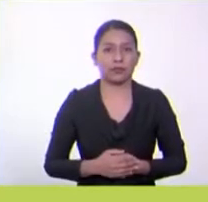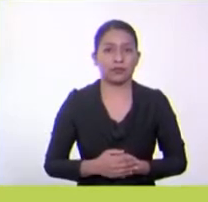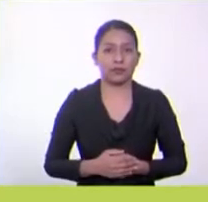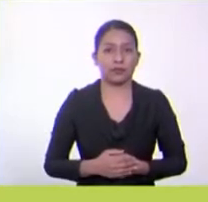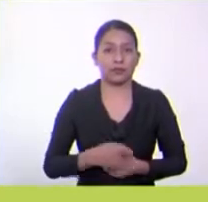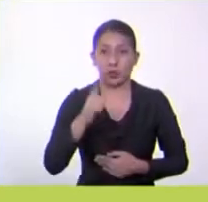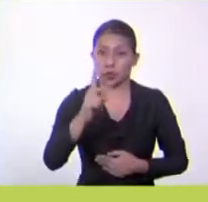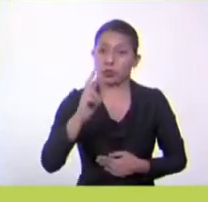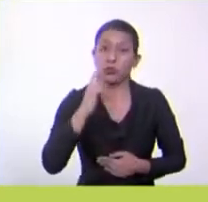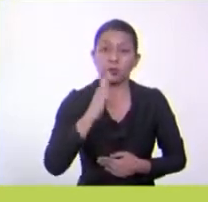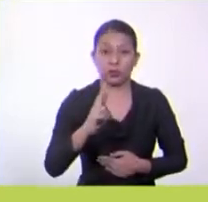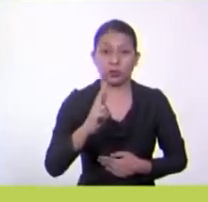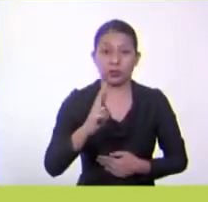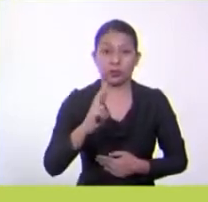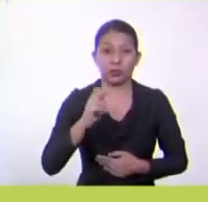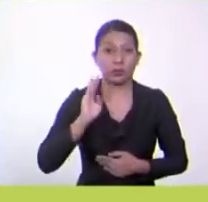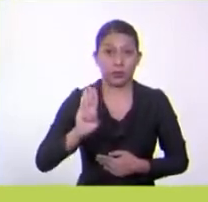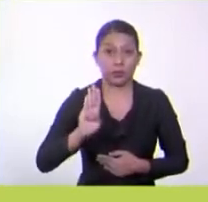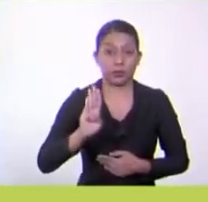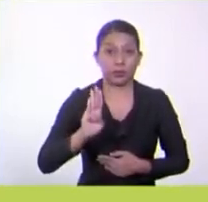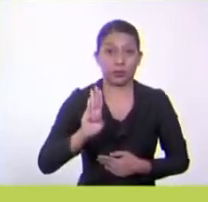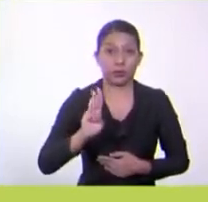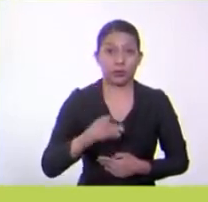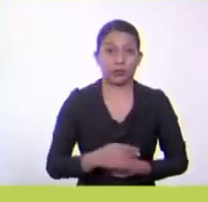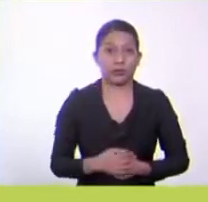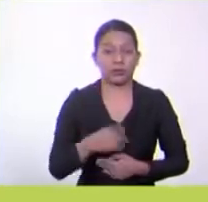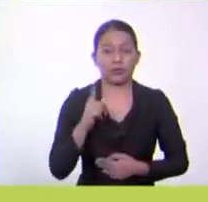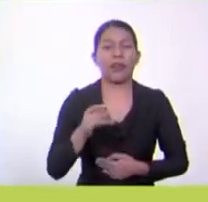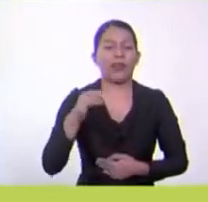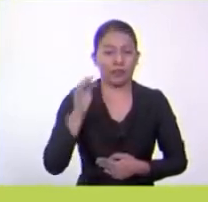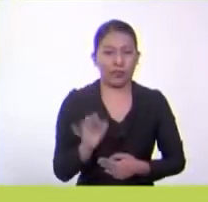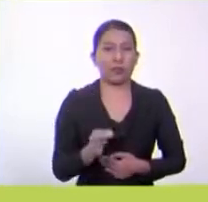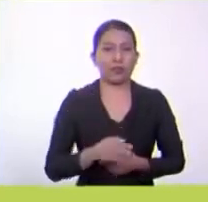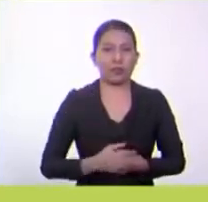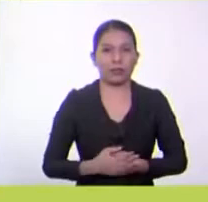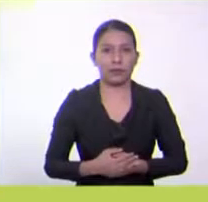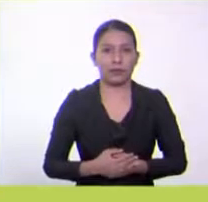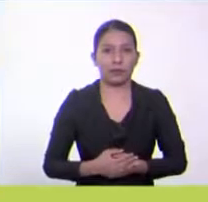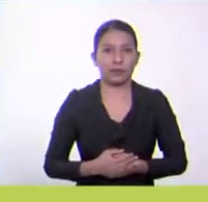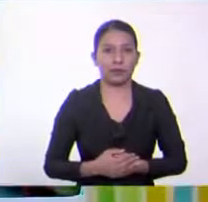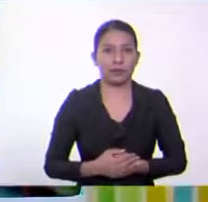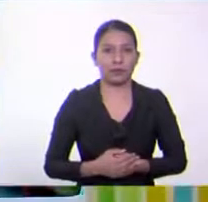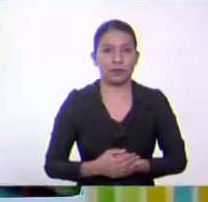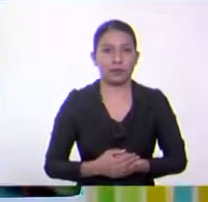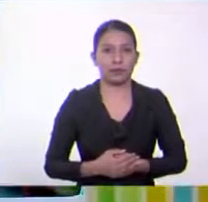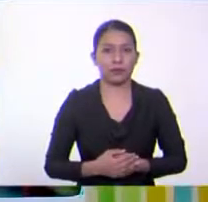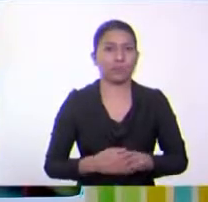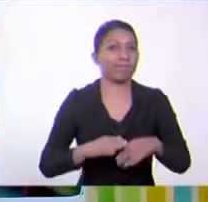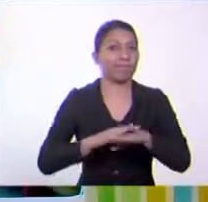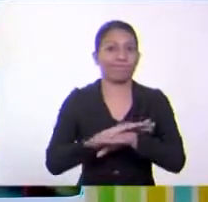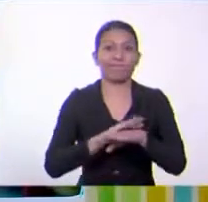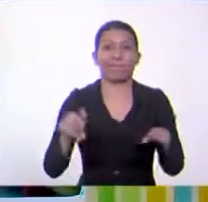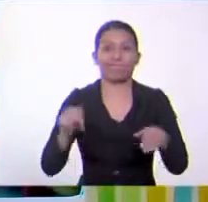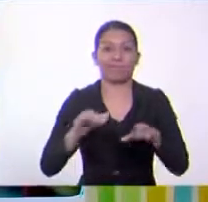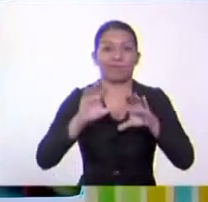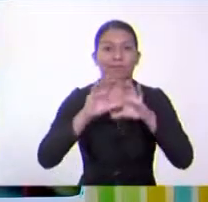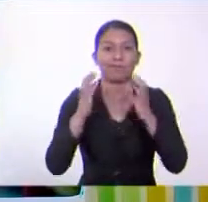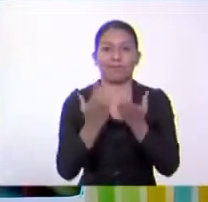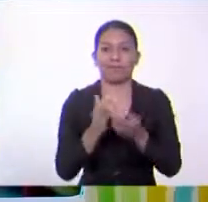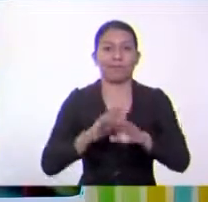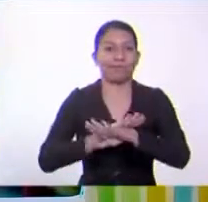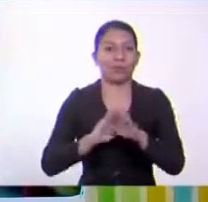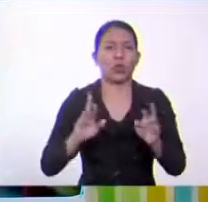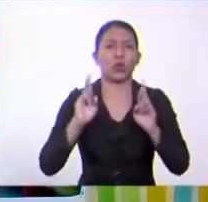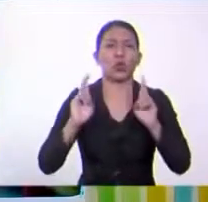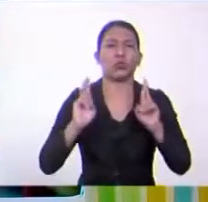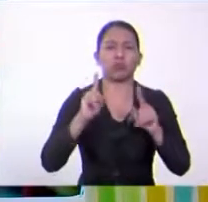Si tu respuesta es el literal B, estás en lo correcto. Hasta aquí la clase de hoy. Espero